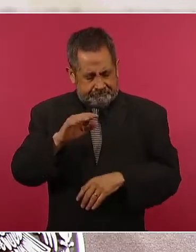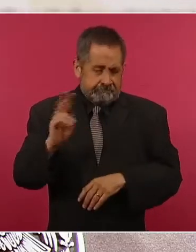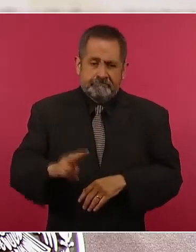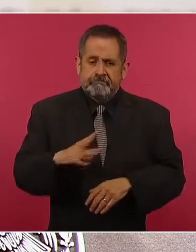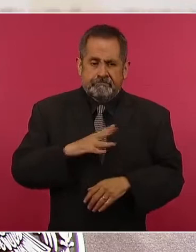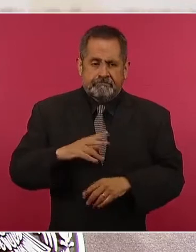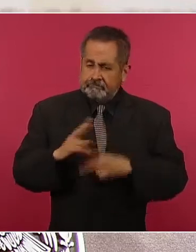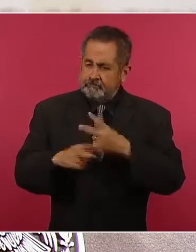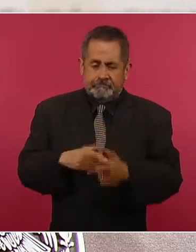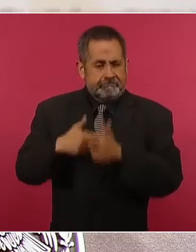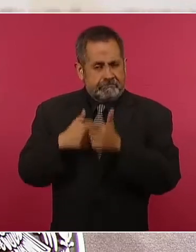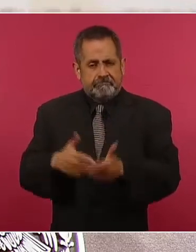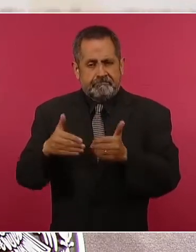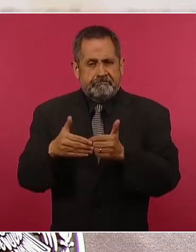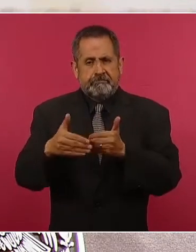y vamos a seguir